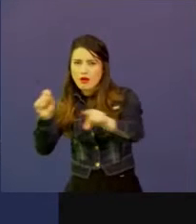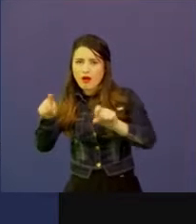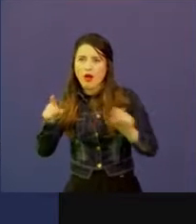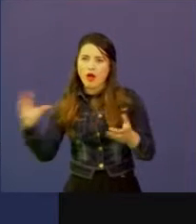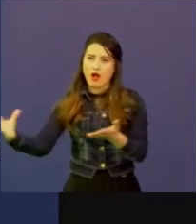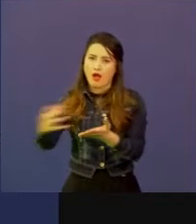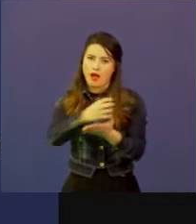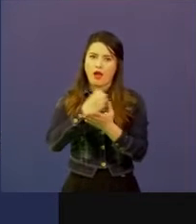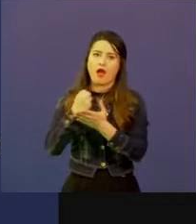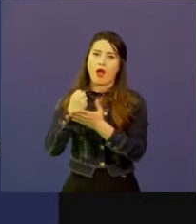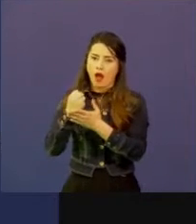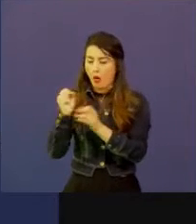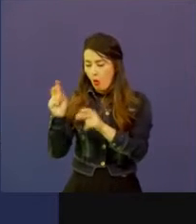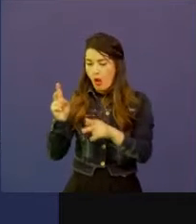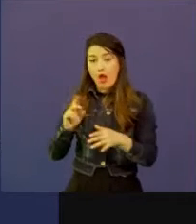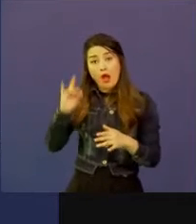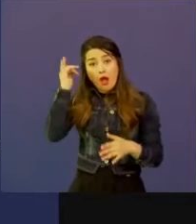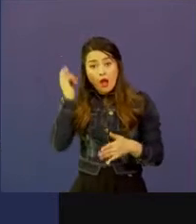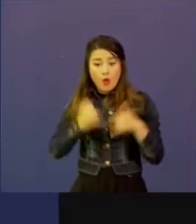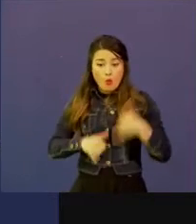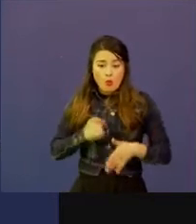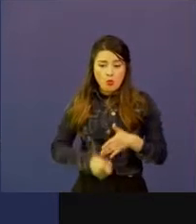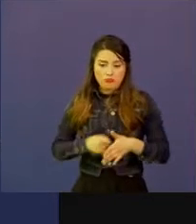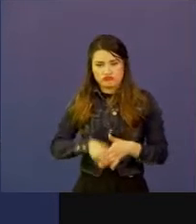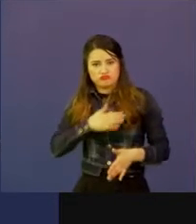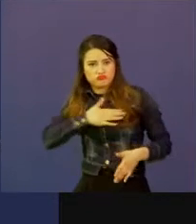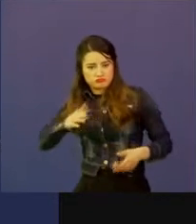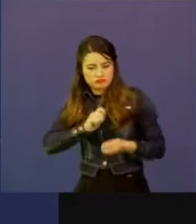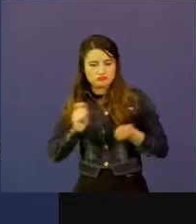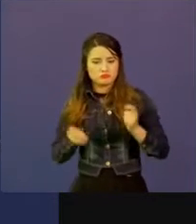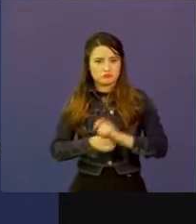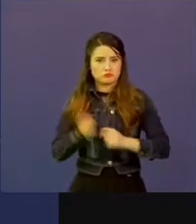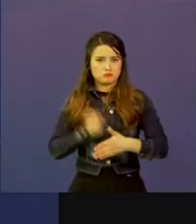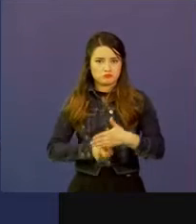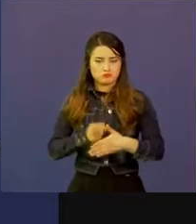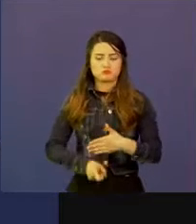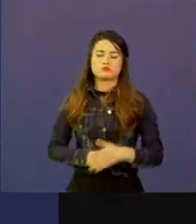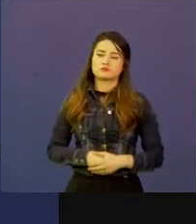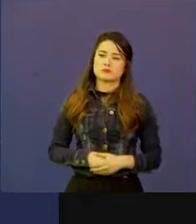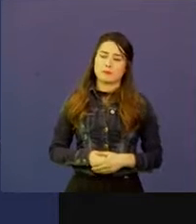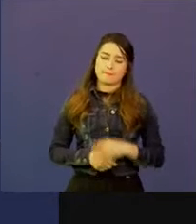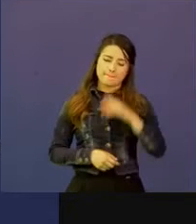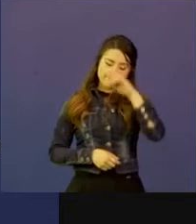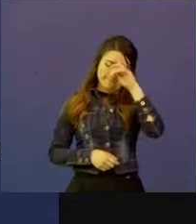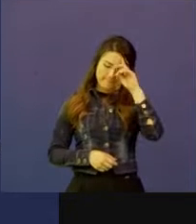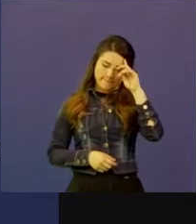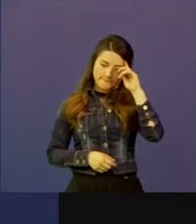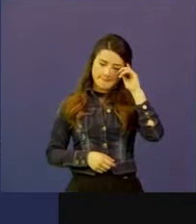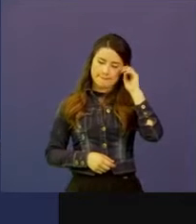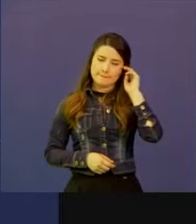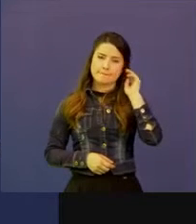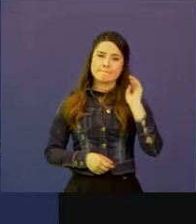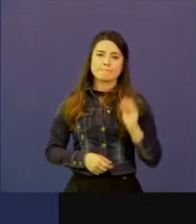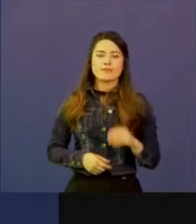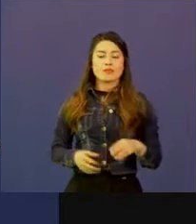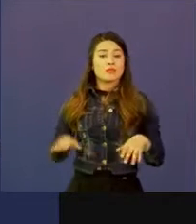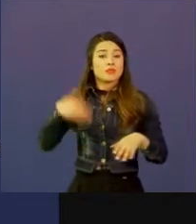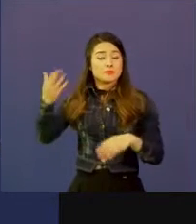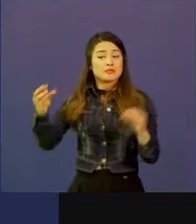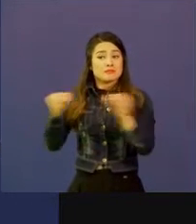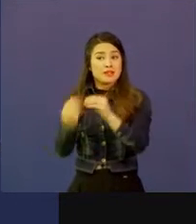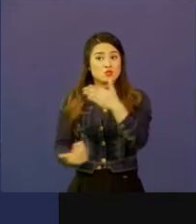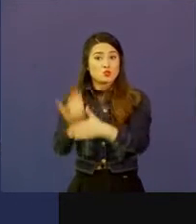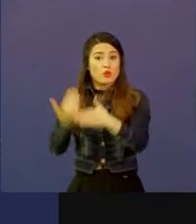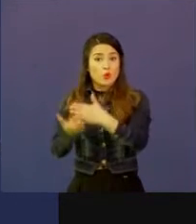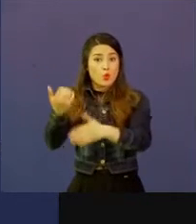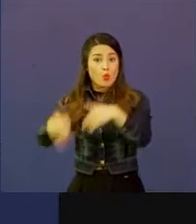las necesidades de los estudiantes y de los docentes. Para poder desarrollar juegos que sean realmente válidos para un proceso educativo, es